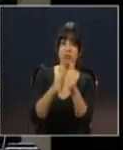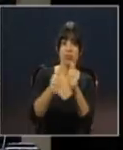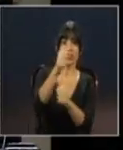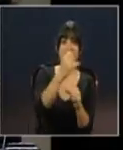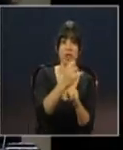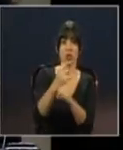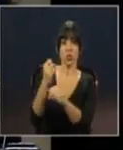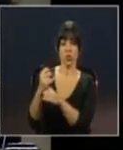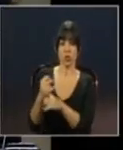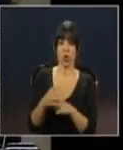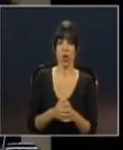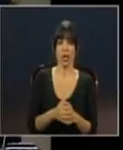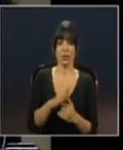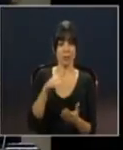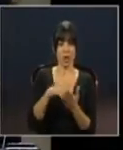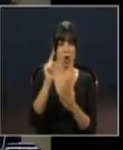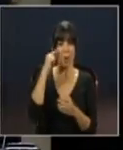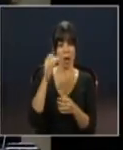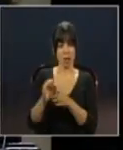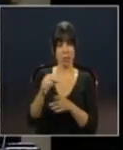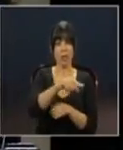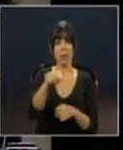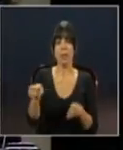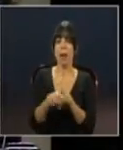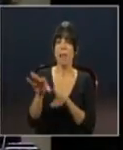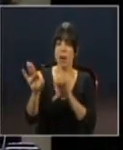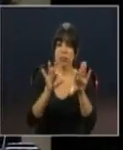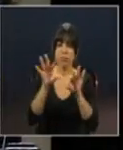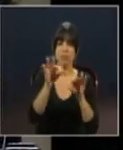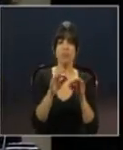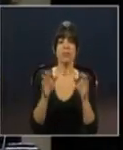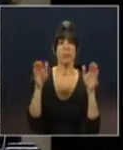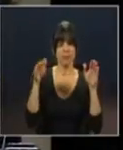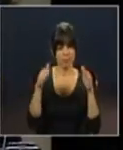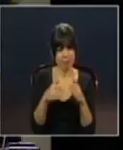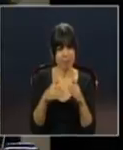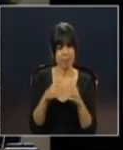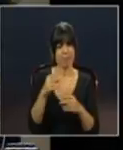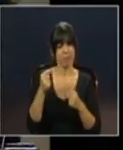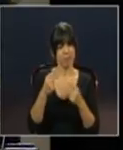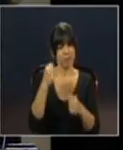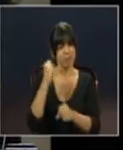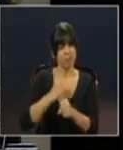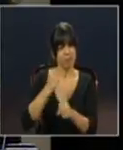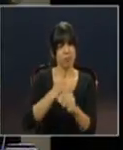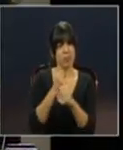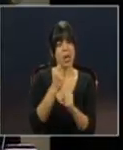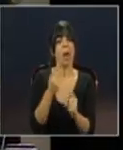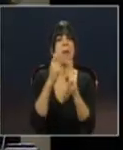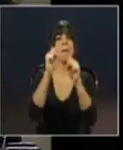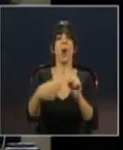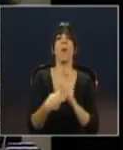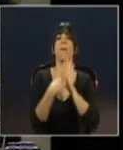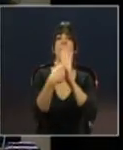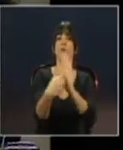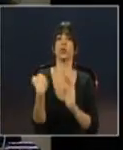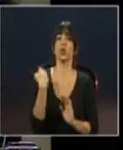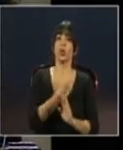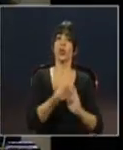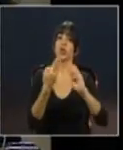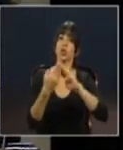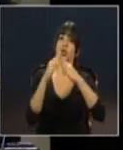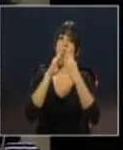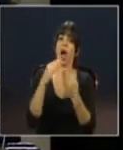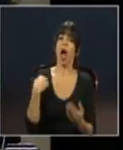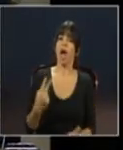instituciones descentralizadas, también les invito a cerrar filas y apretar el paso con el fin de demostrarle a nuestra ciudadanía